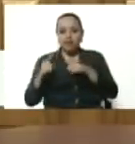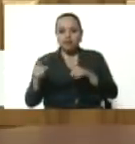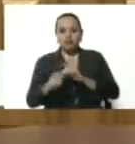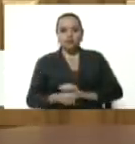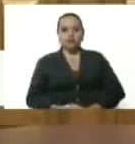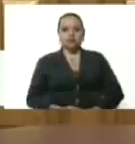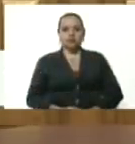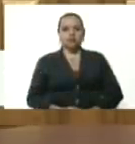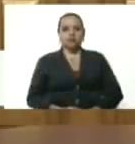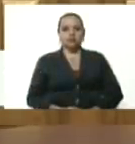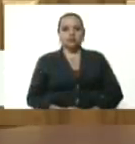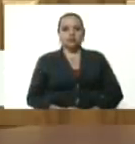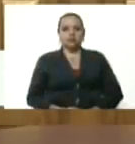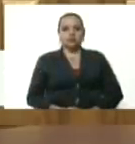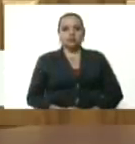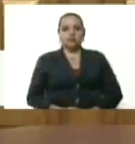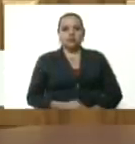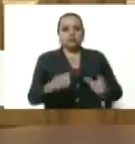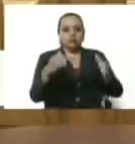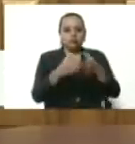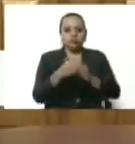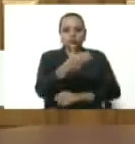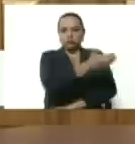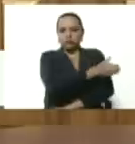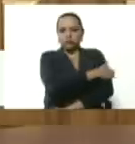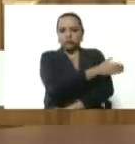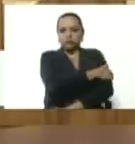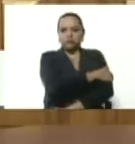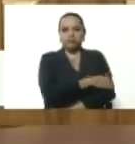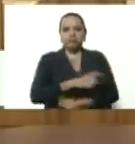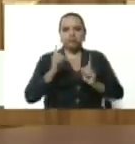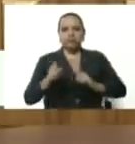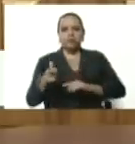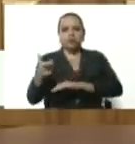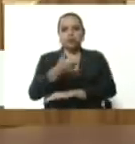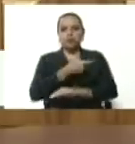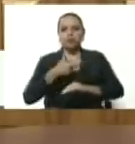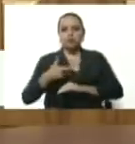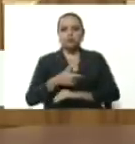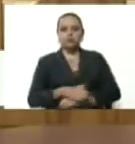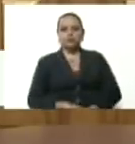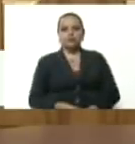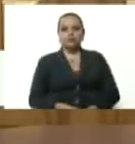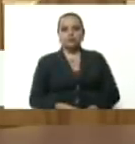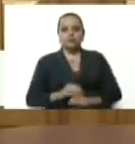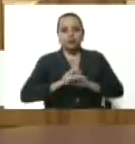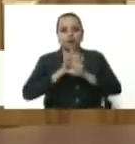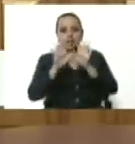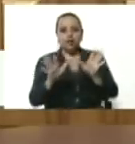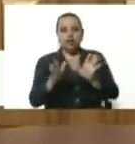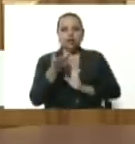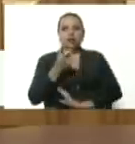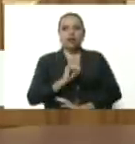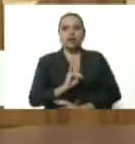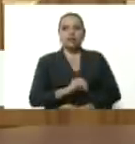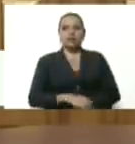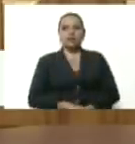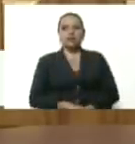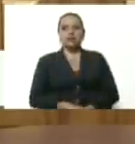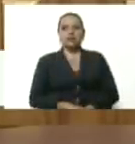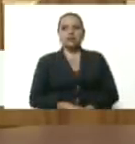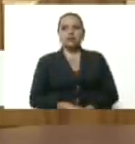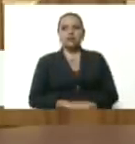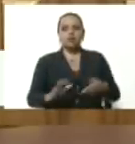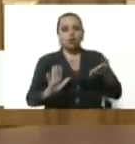entre esa oposición y el gobierno. Claro está, yo no me estoy refiriendo a